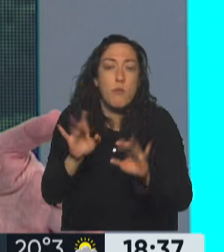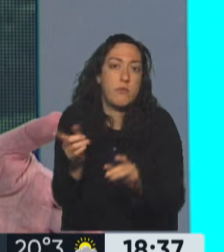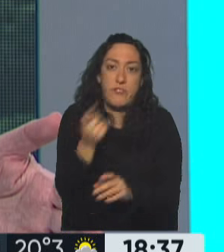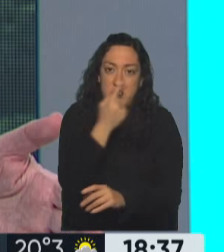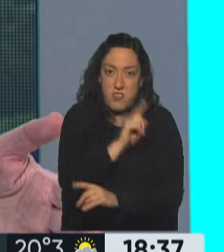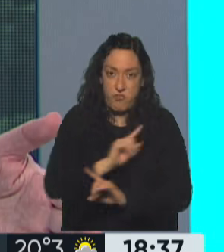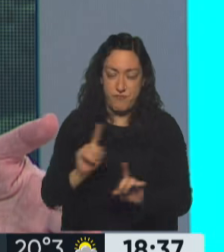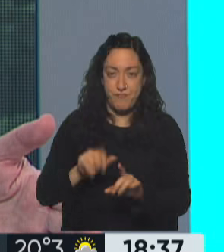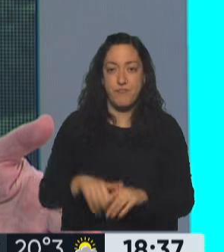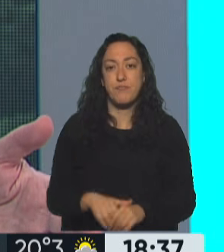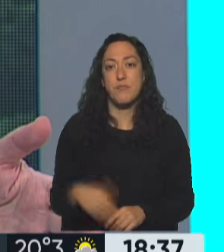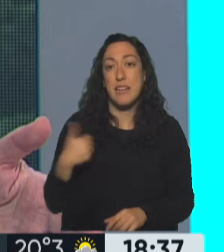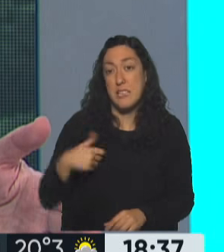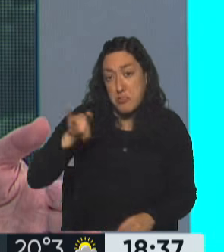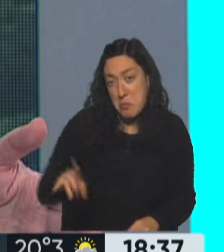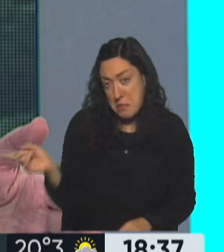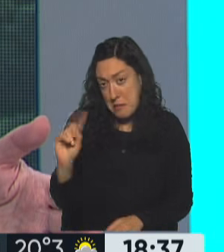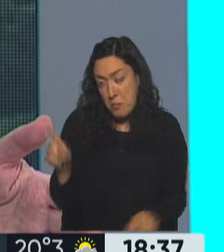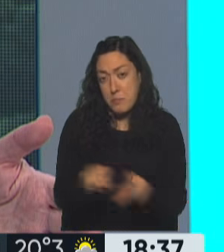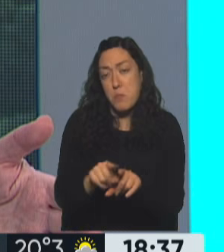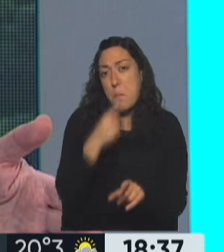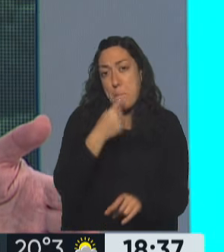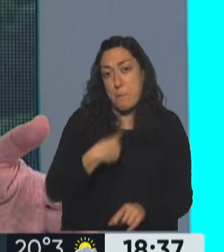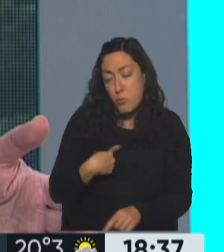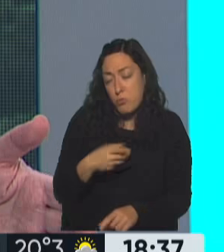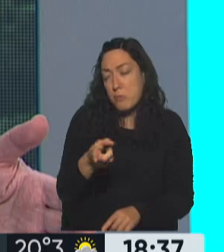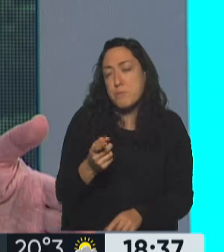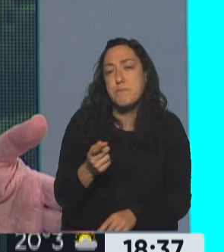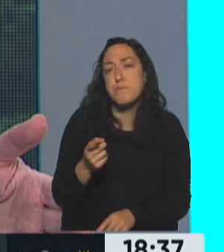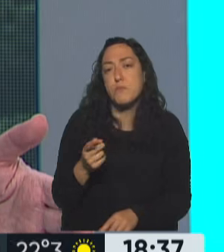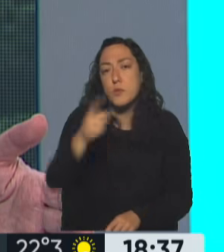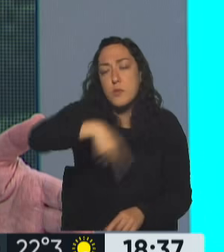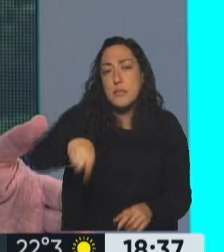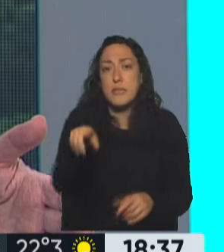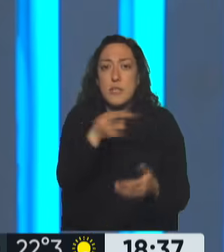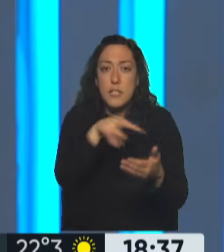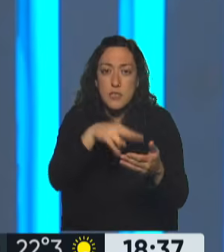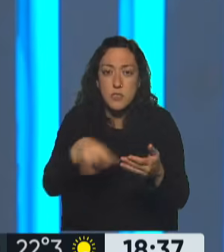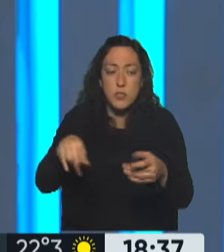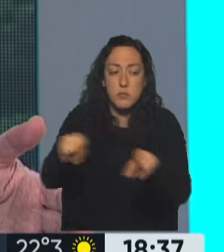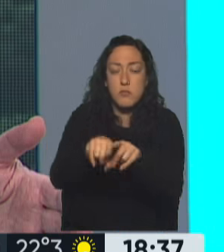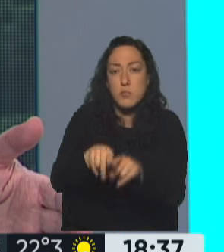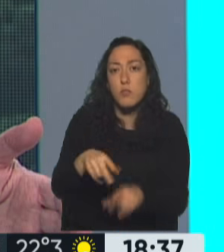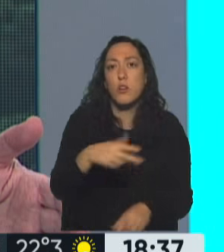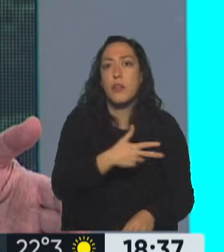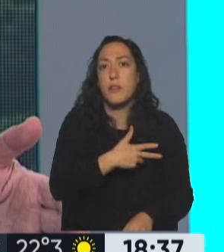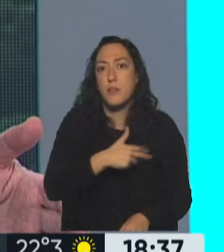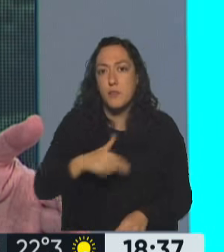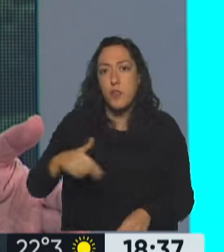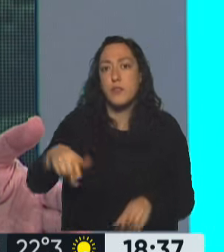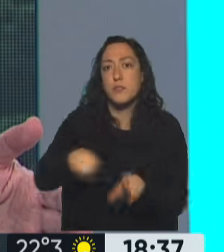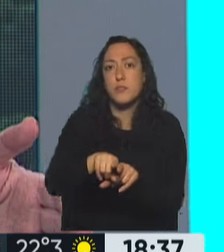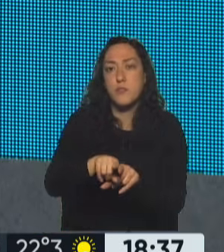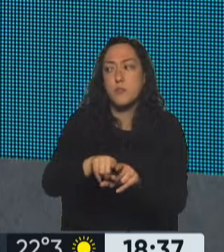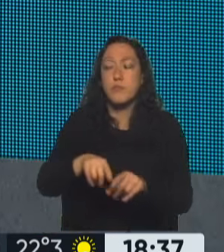Ejemplo, vos acabás de preguntar esto. Habrán leído ustedes que Indonesia era candidata. Tal cual. Bueno, en último momento